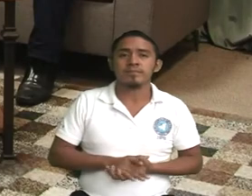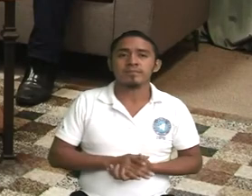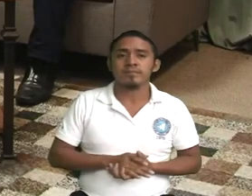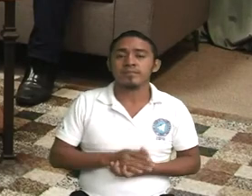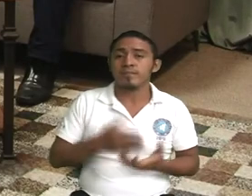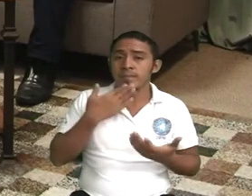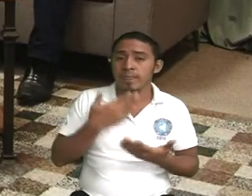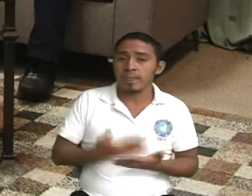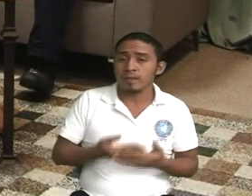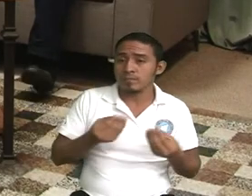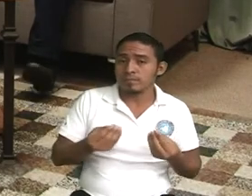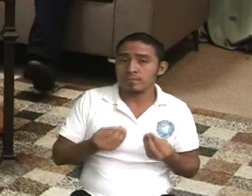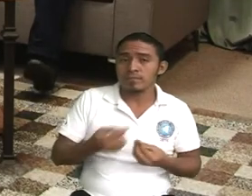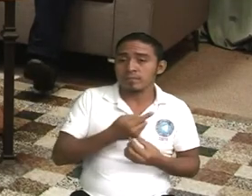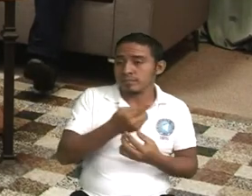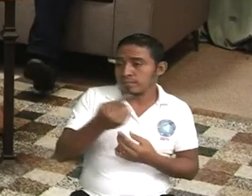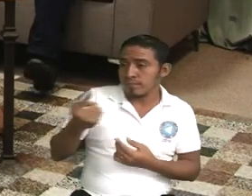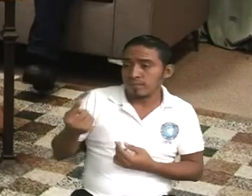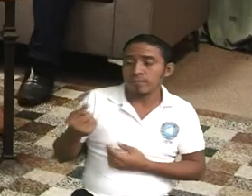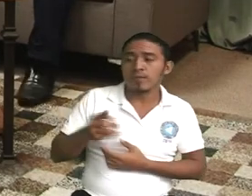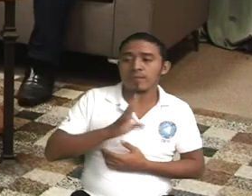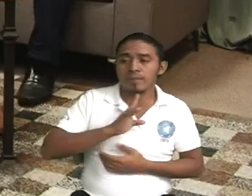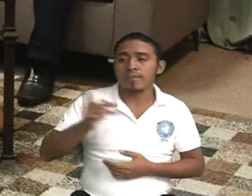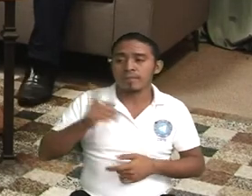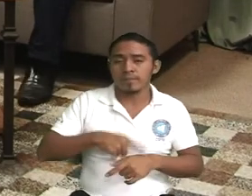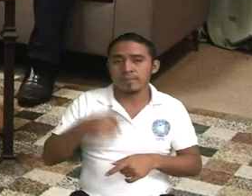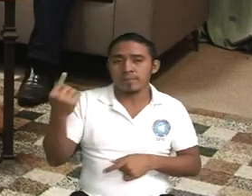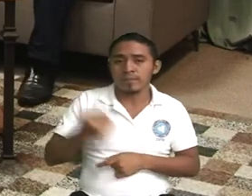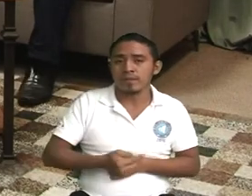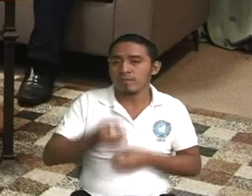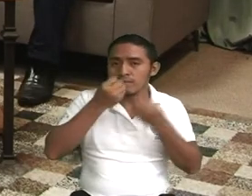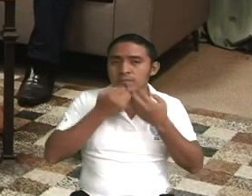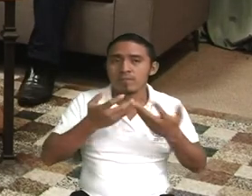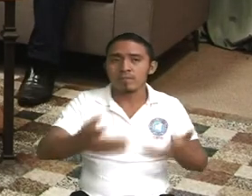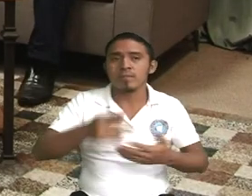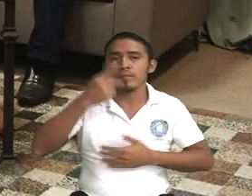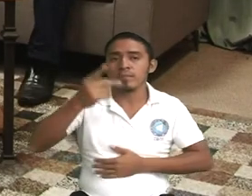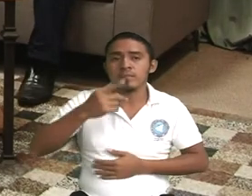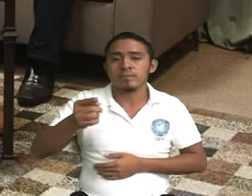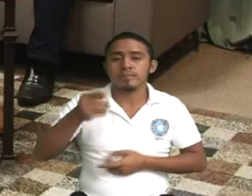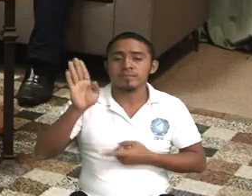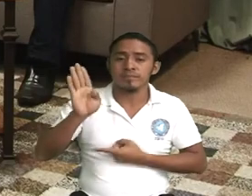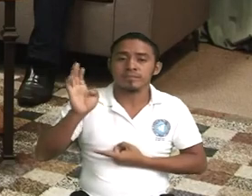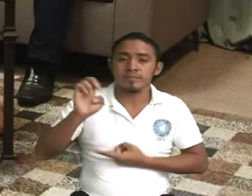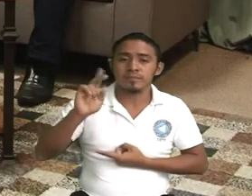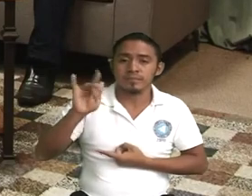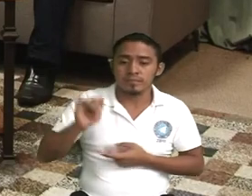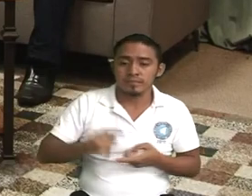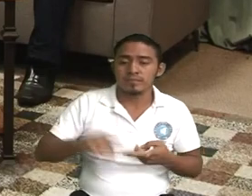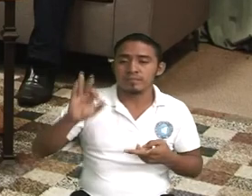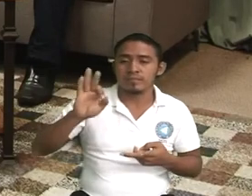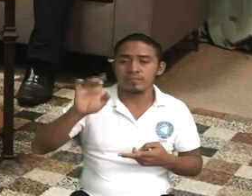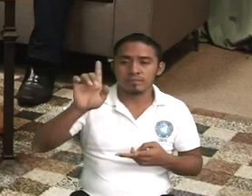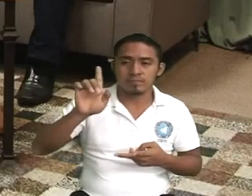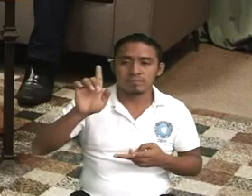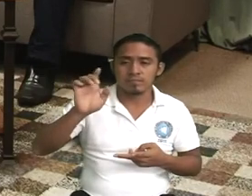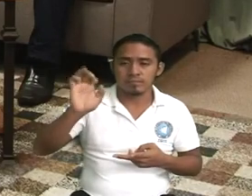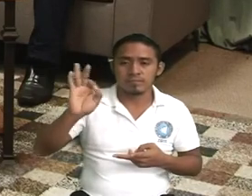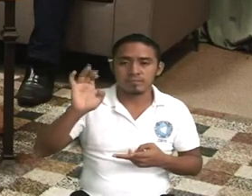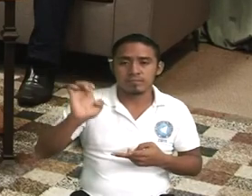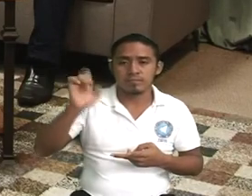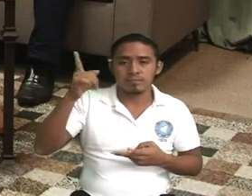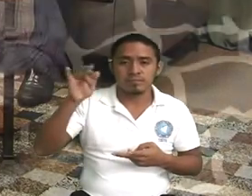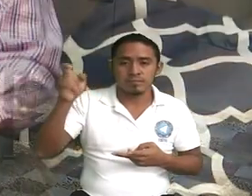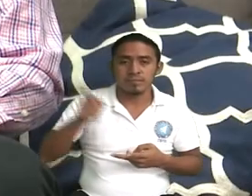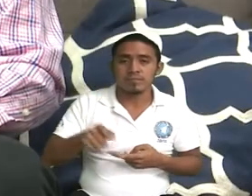Bueno, muchísimas gracias a ambos por su espacio, por su tiempo, por ese mensaje en palabras del compañero Benito y del compañero Félix. Pues nosotros